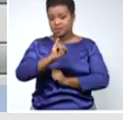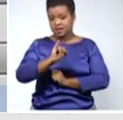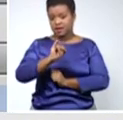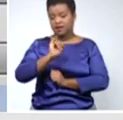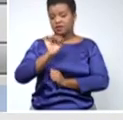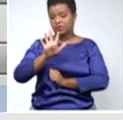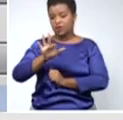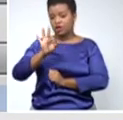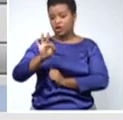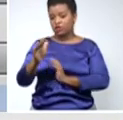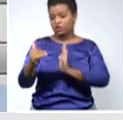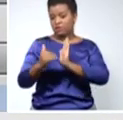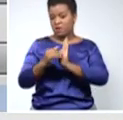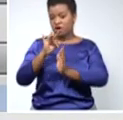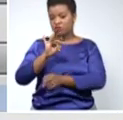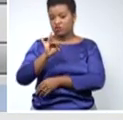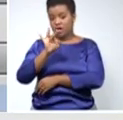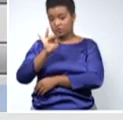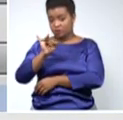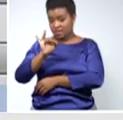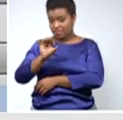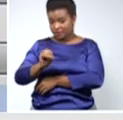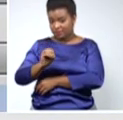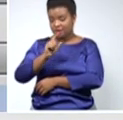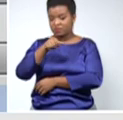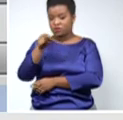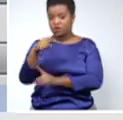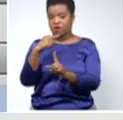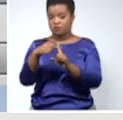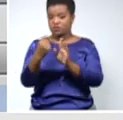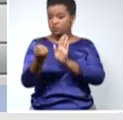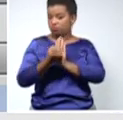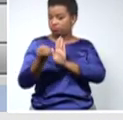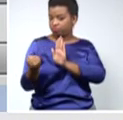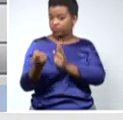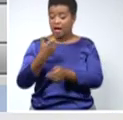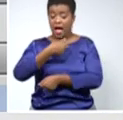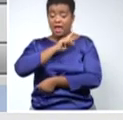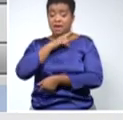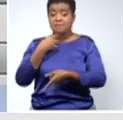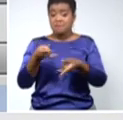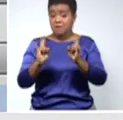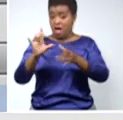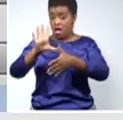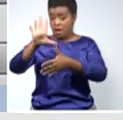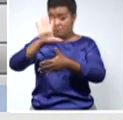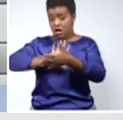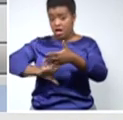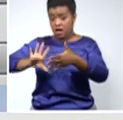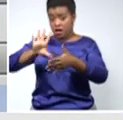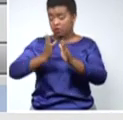51.658.870 casos confirmados. Fallecieron ayer en nuestra región un número elevado de casos,